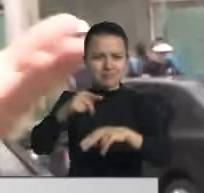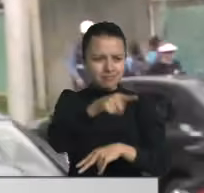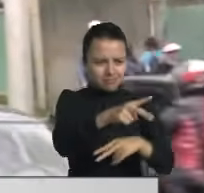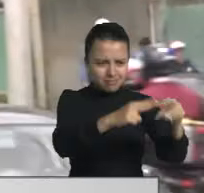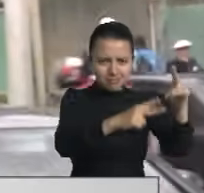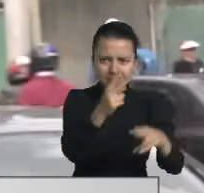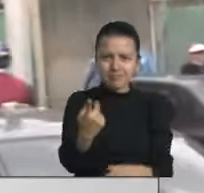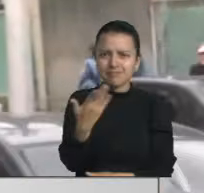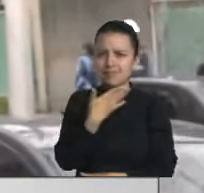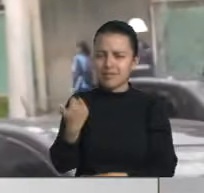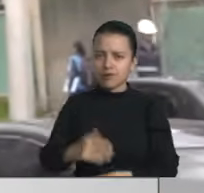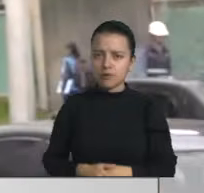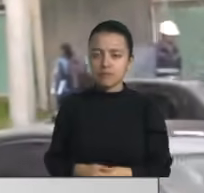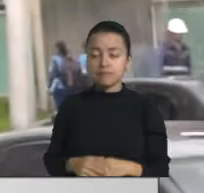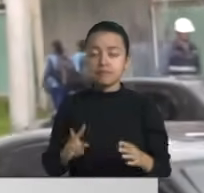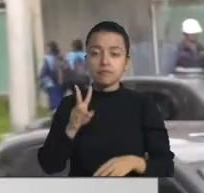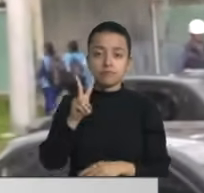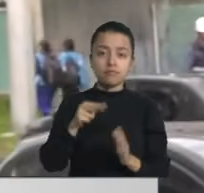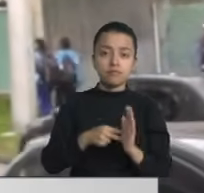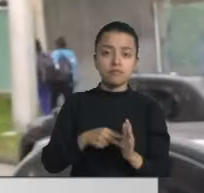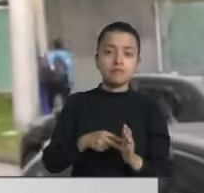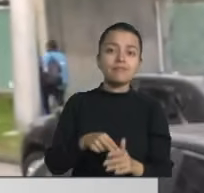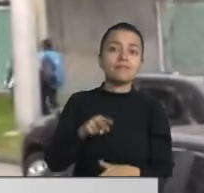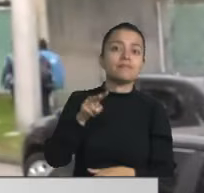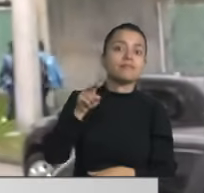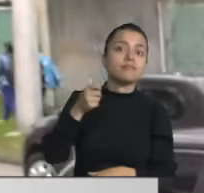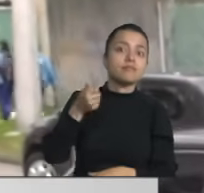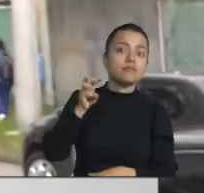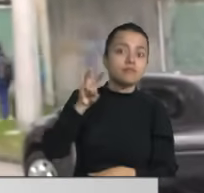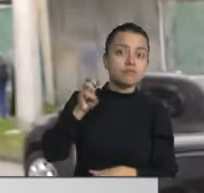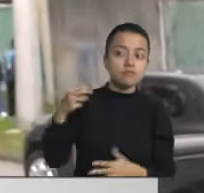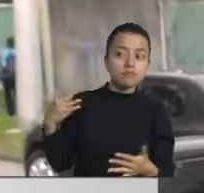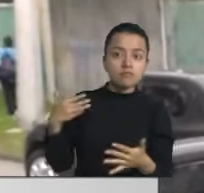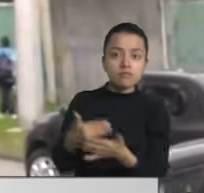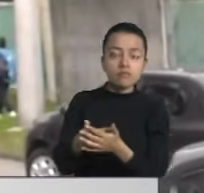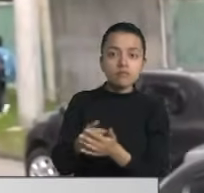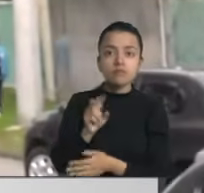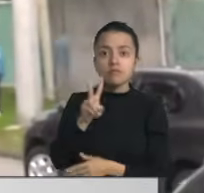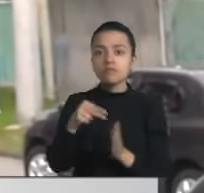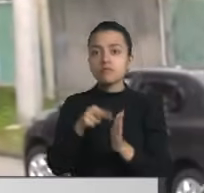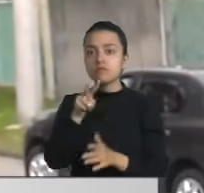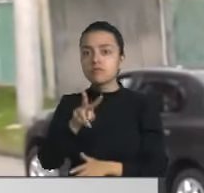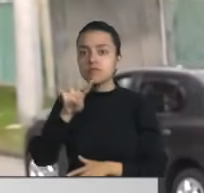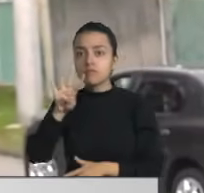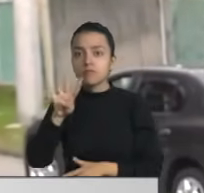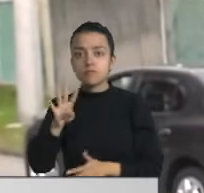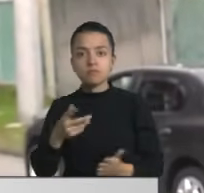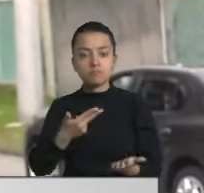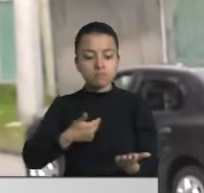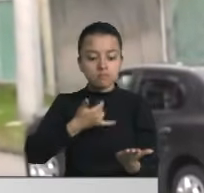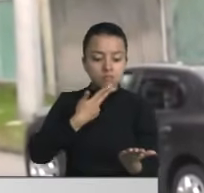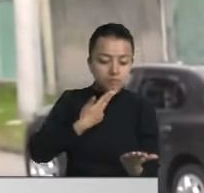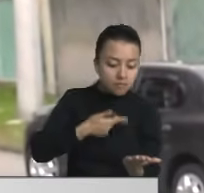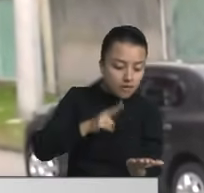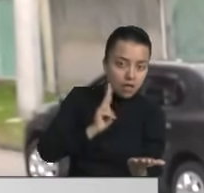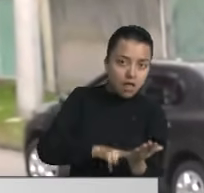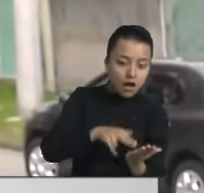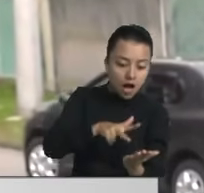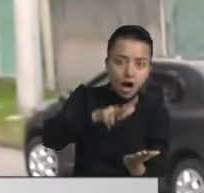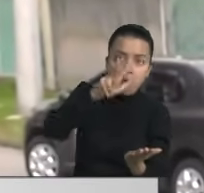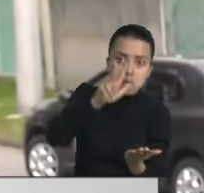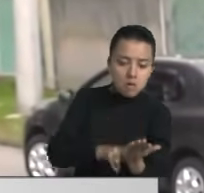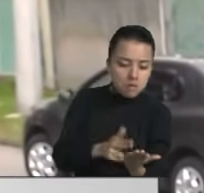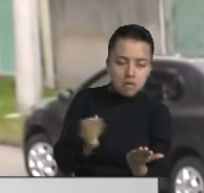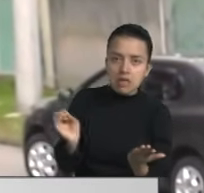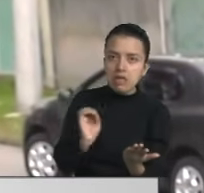2018 y en el 24 todavía no tenemos las licencias ambientales porque hay gente que se opone a que podamos dar el diálogo y el trabajo con la ciudadanía y con